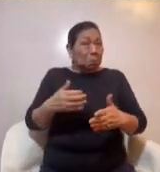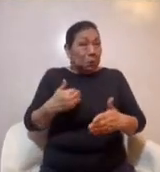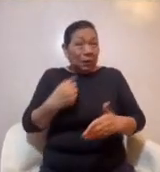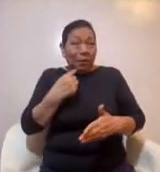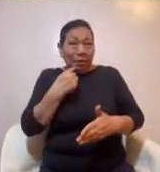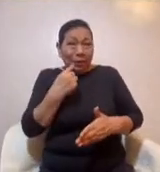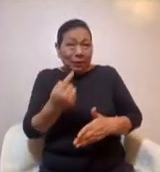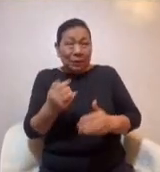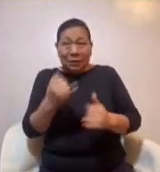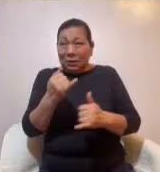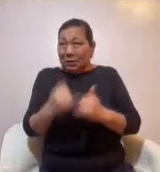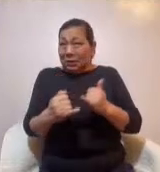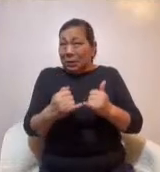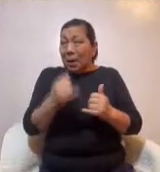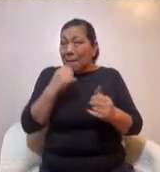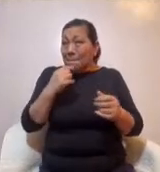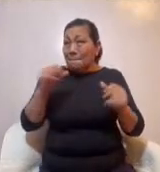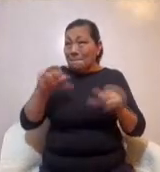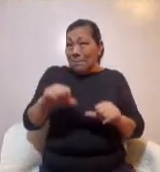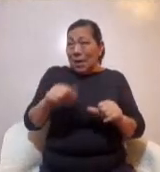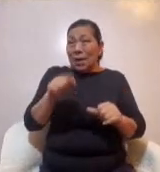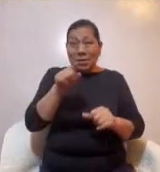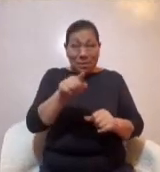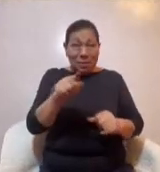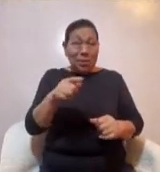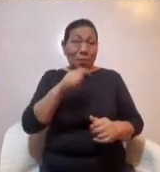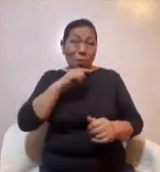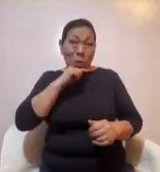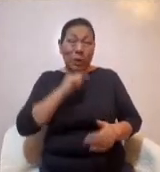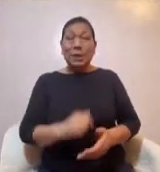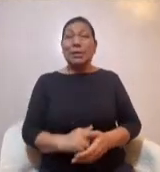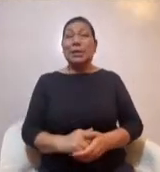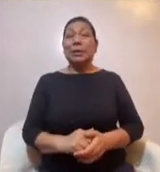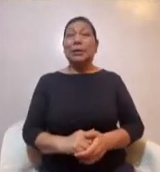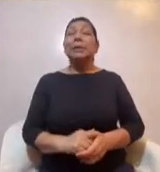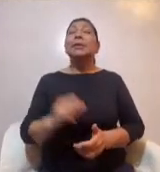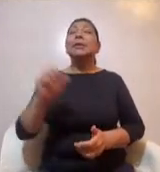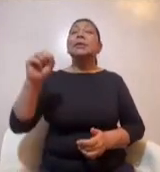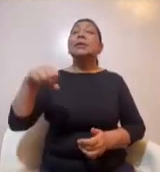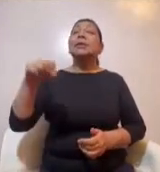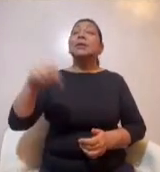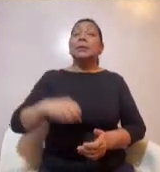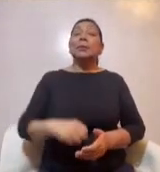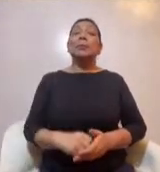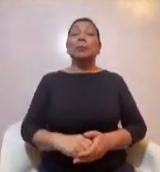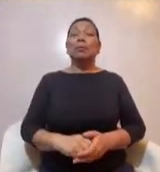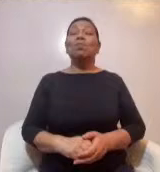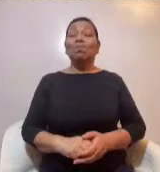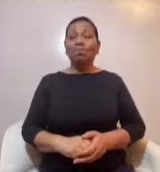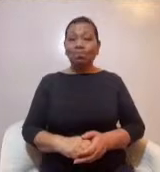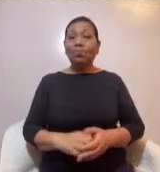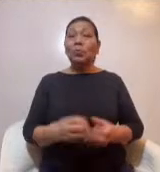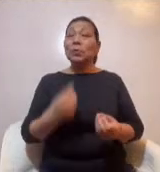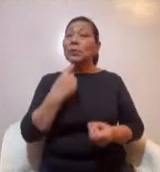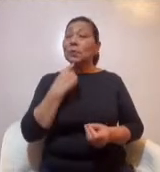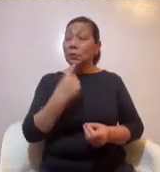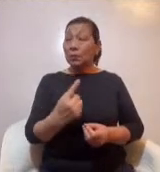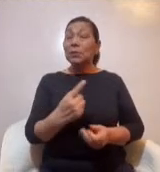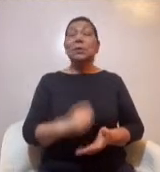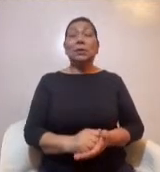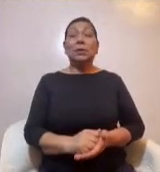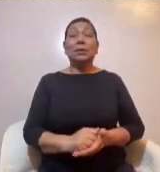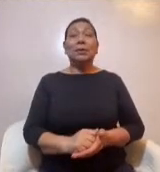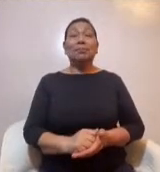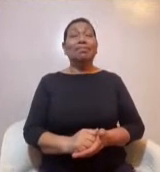que podríamos señalar que termina perjudicándoles a ellas. Sí, efectivamente, así